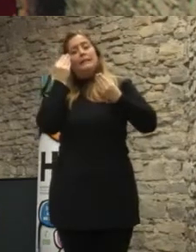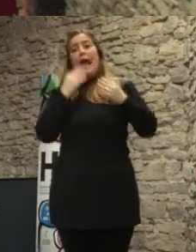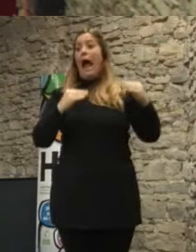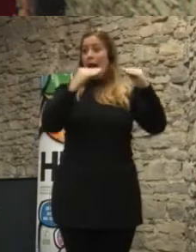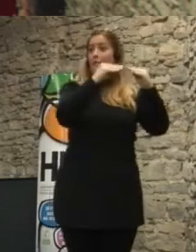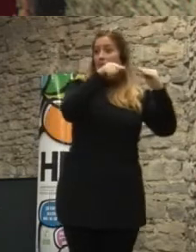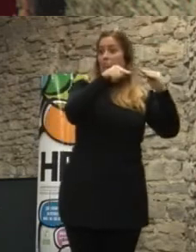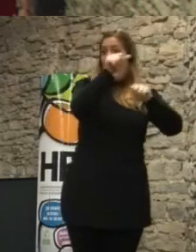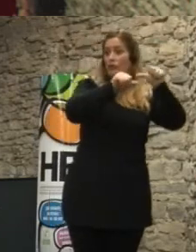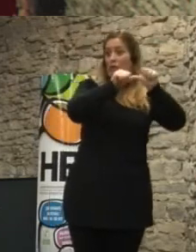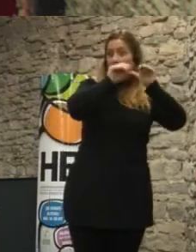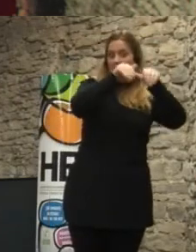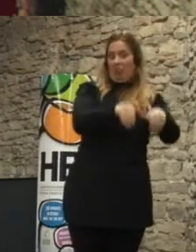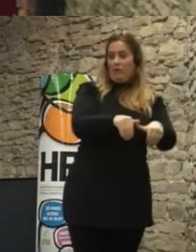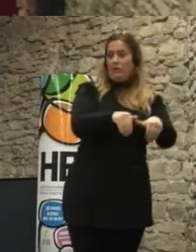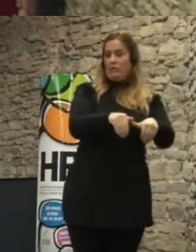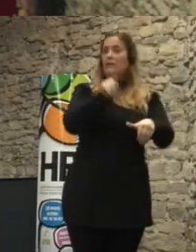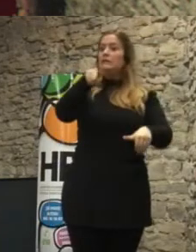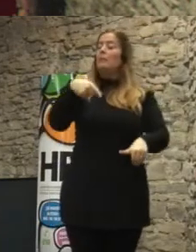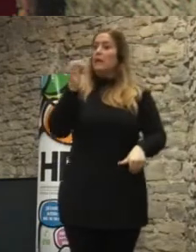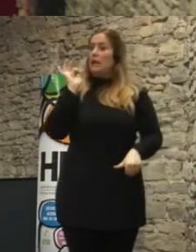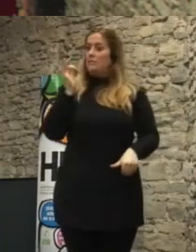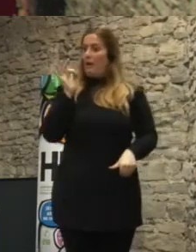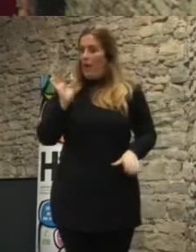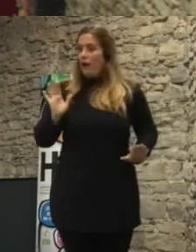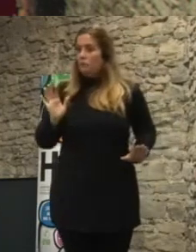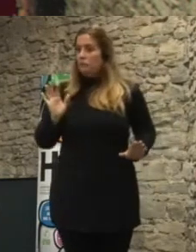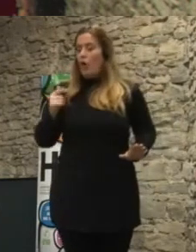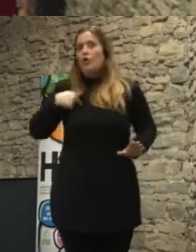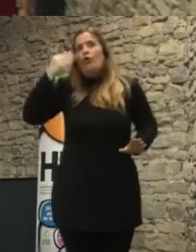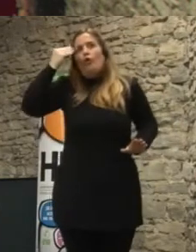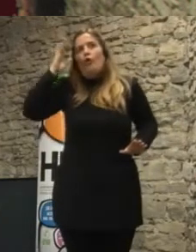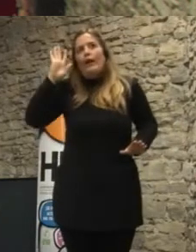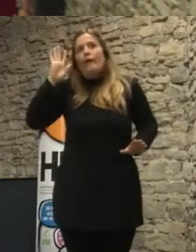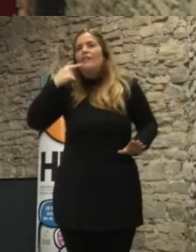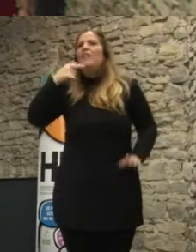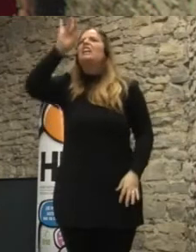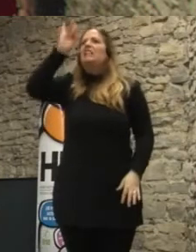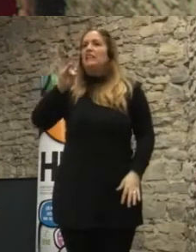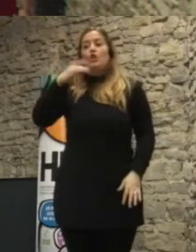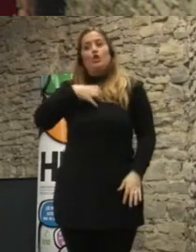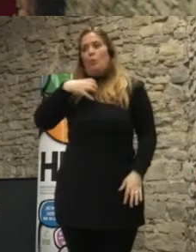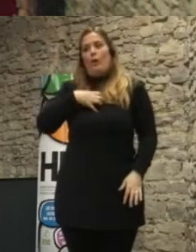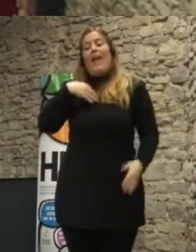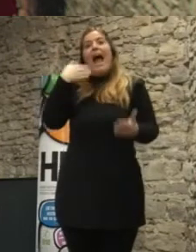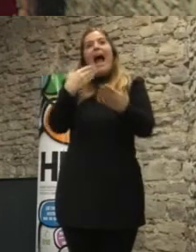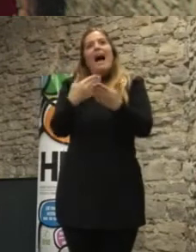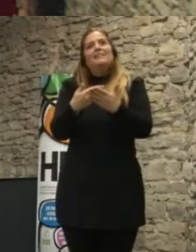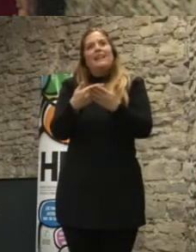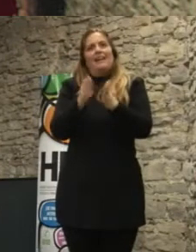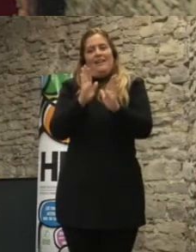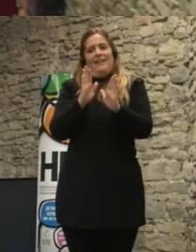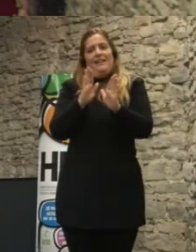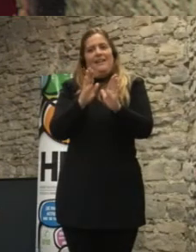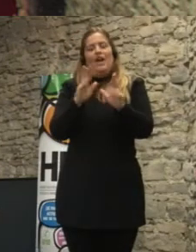también es cierto, o yo creo que no se puede afirmar que la participación social, yo no estoy hablando de